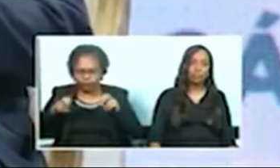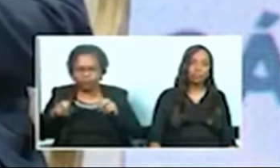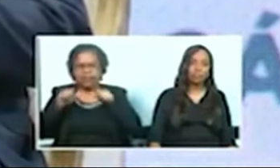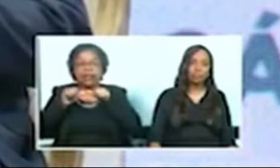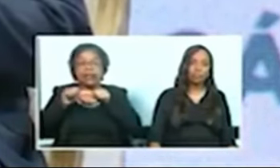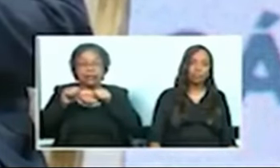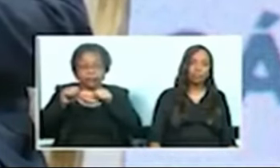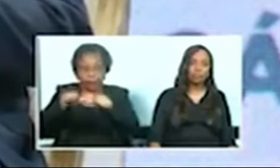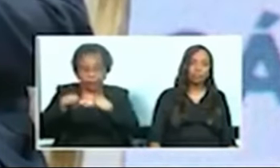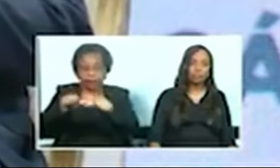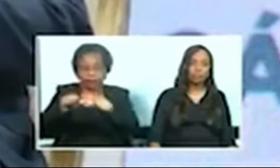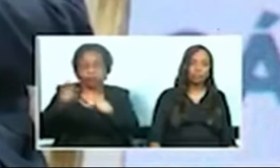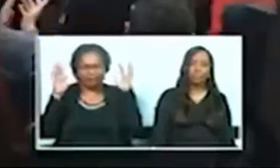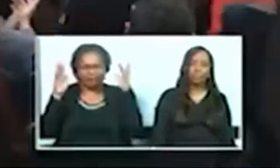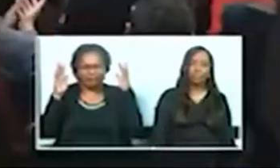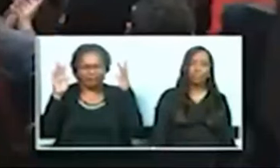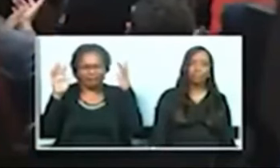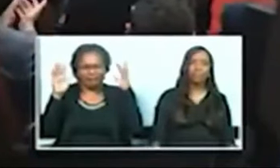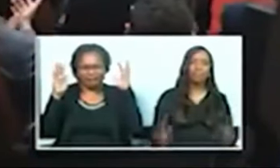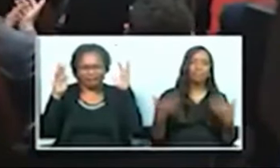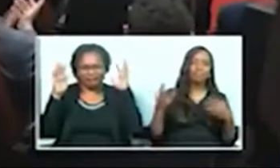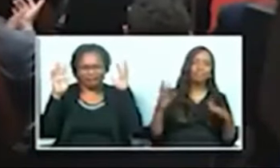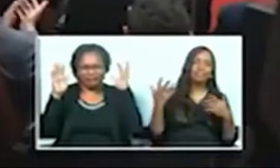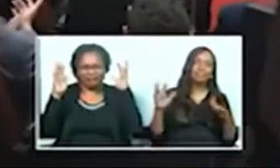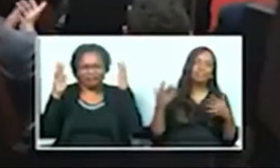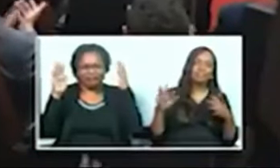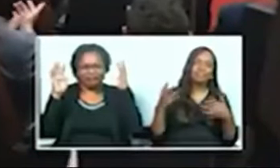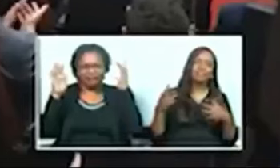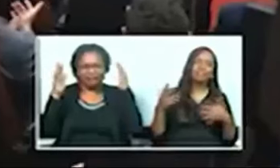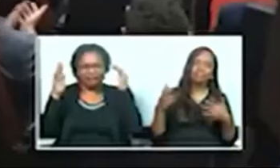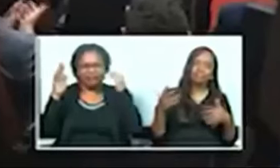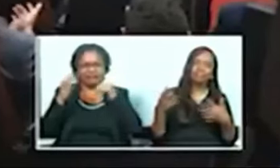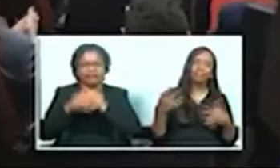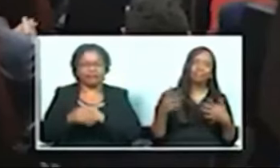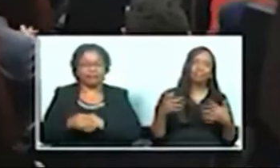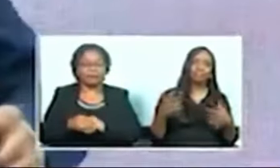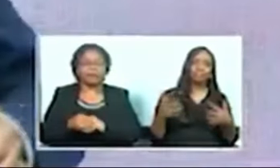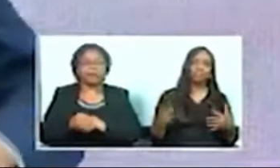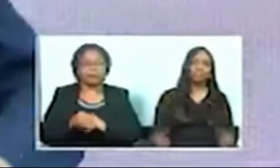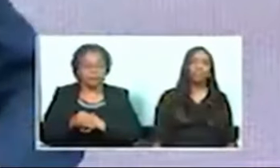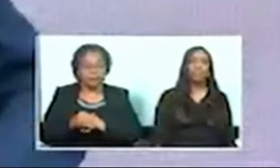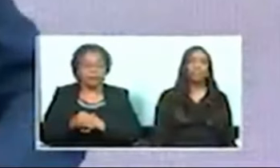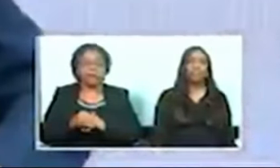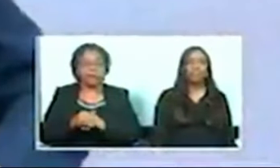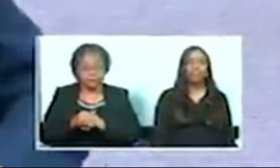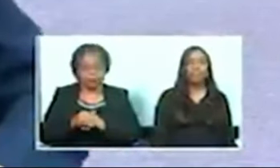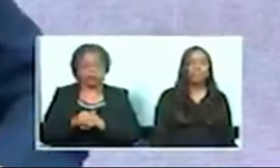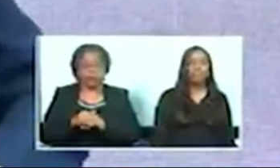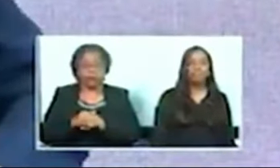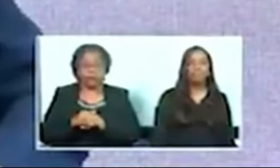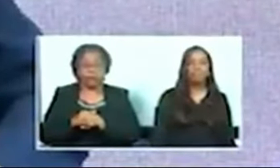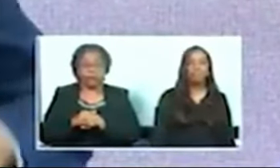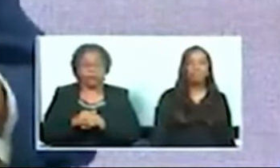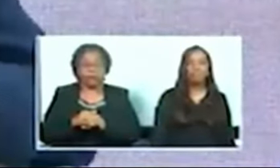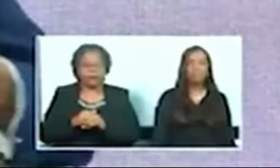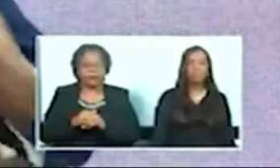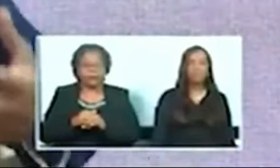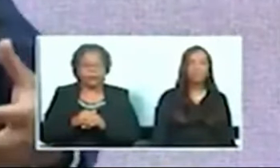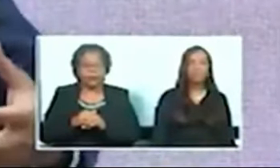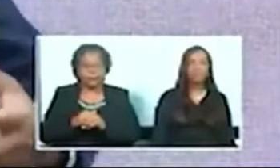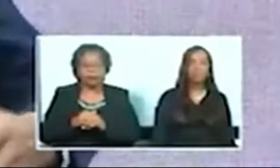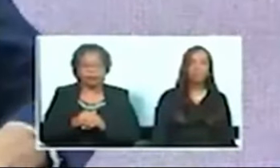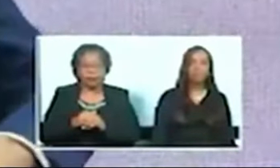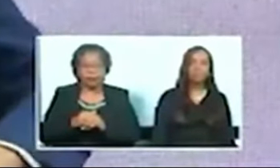Alfredo Pacheco, presidente de la Cámara de Diputados, detalló que ese órgano recibió en ese año legislativo